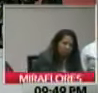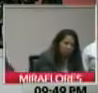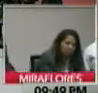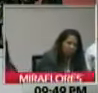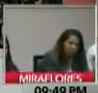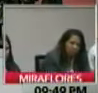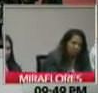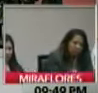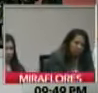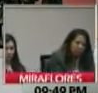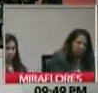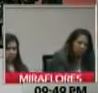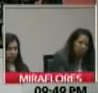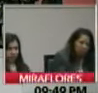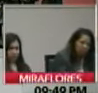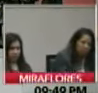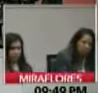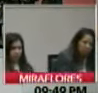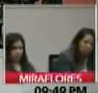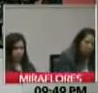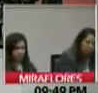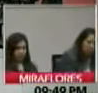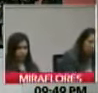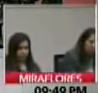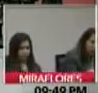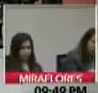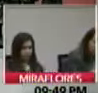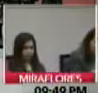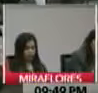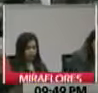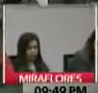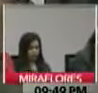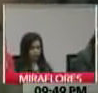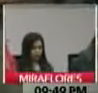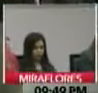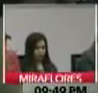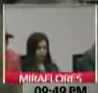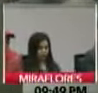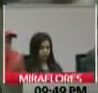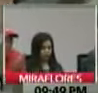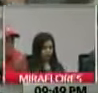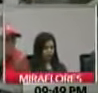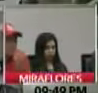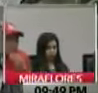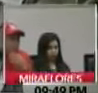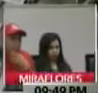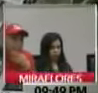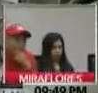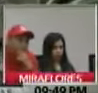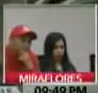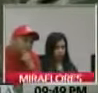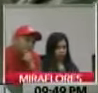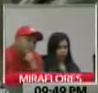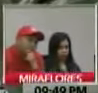¿En qué se diferencian estos actos, pues? Esto fue aeropuerto de Bruselas.